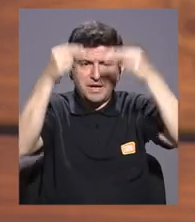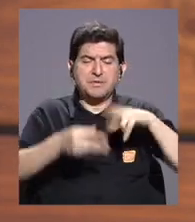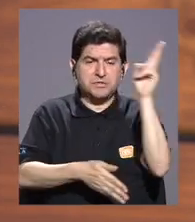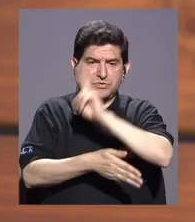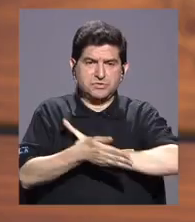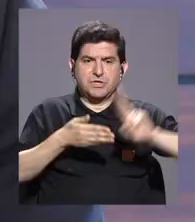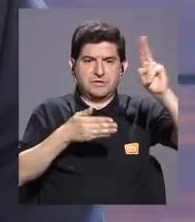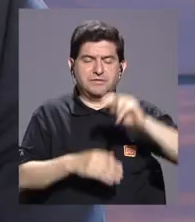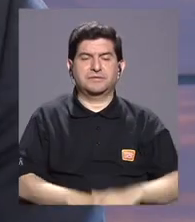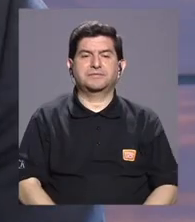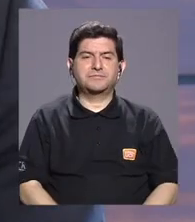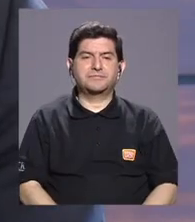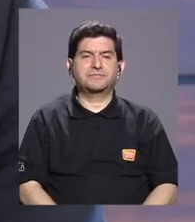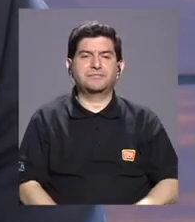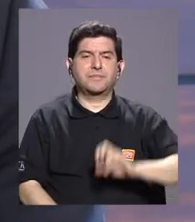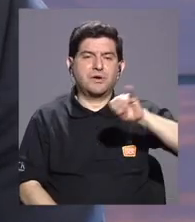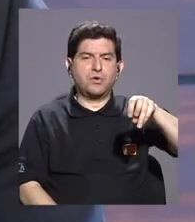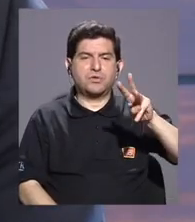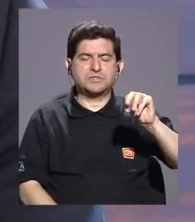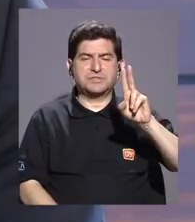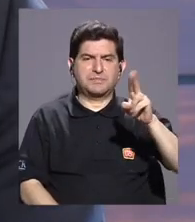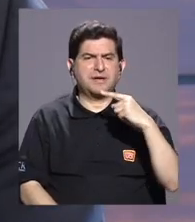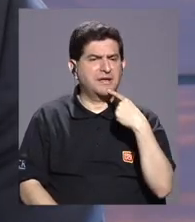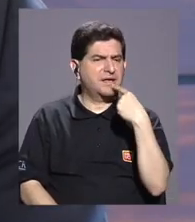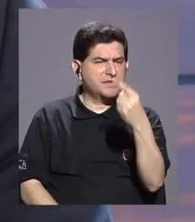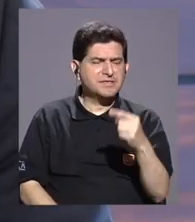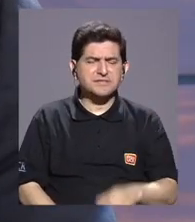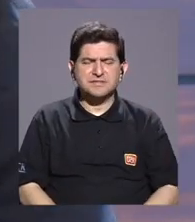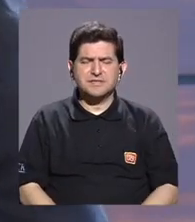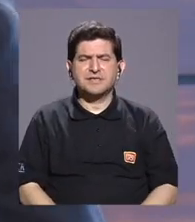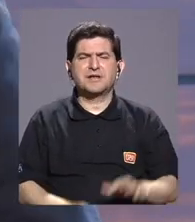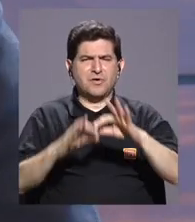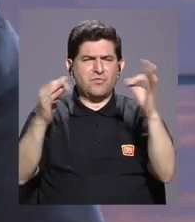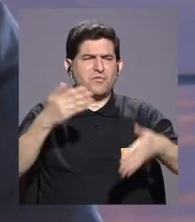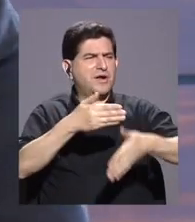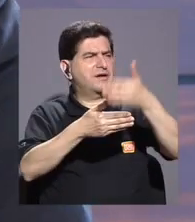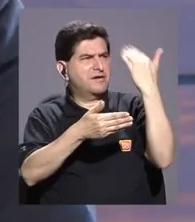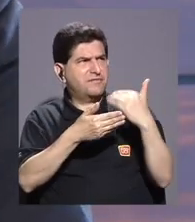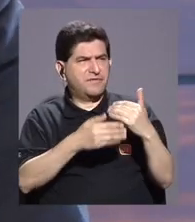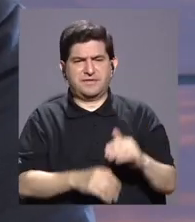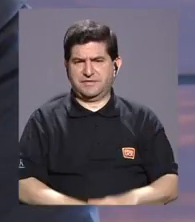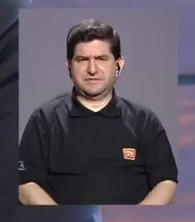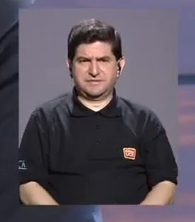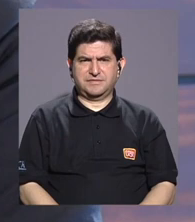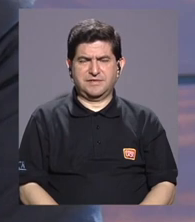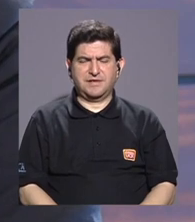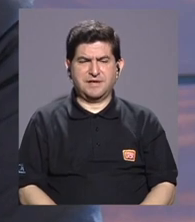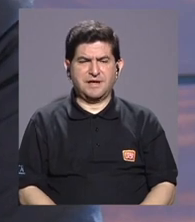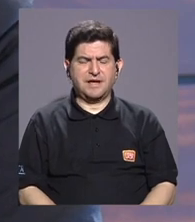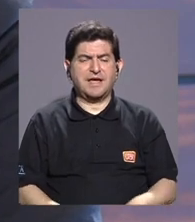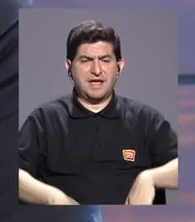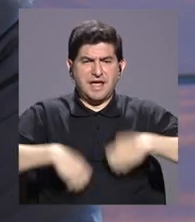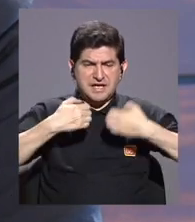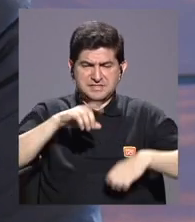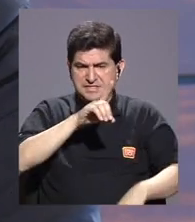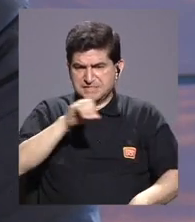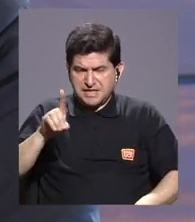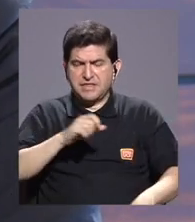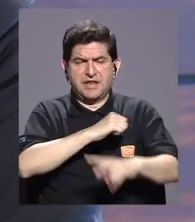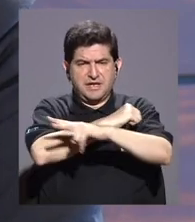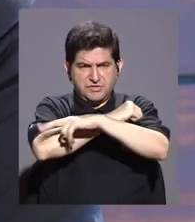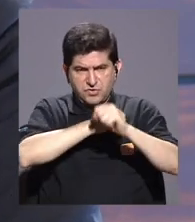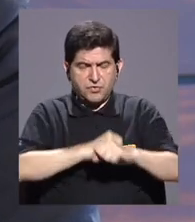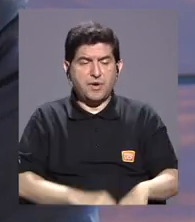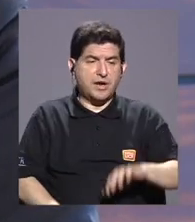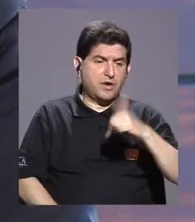presupuestos de las universidades. Don José María, usted había planteado una afirmación hace tiempo. Usted decía que existe una derecha que roba y